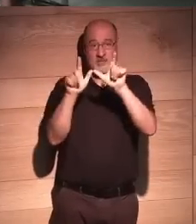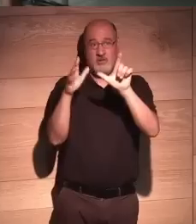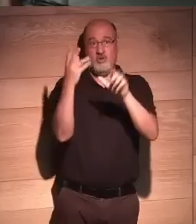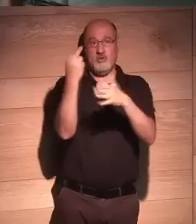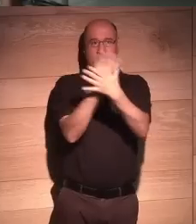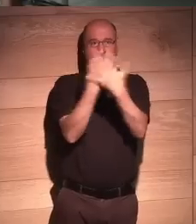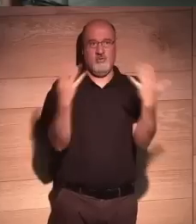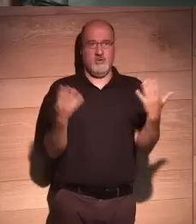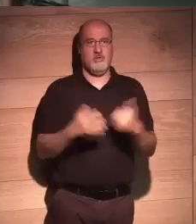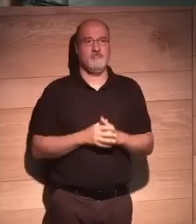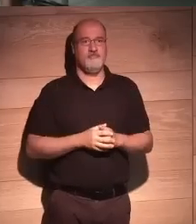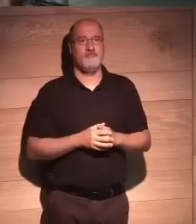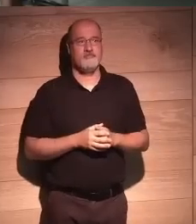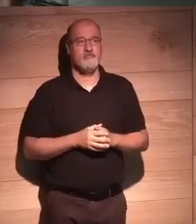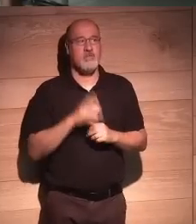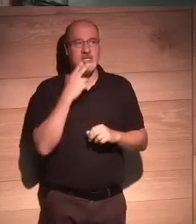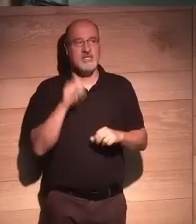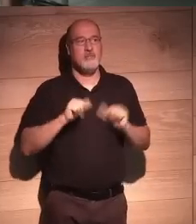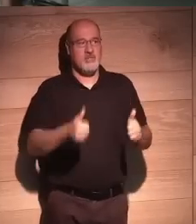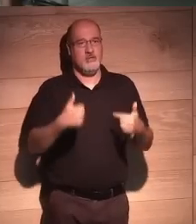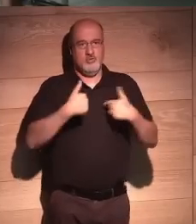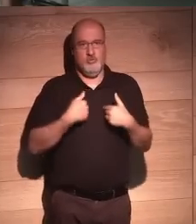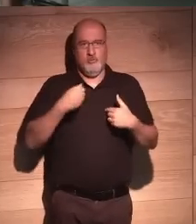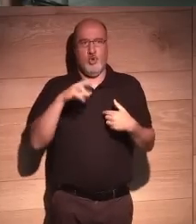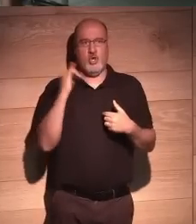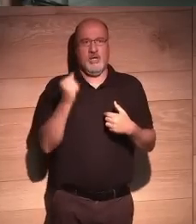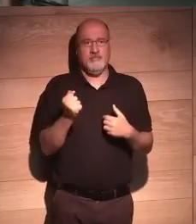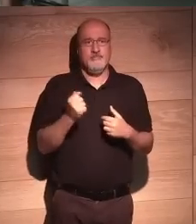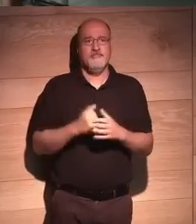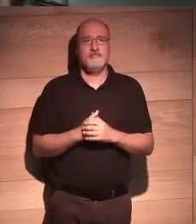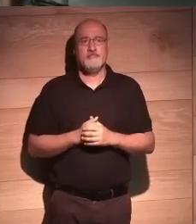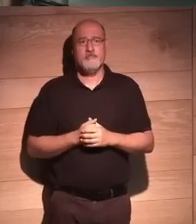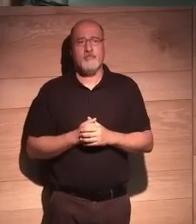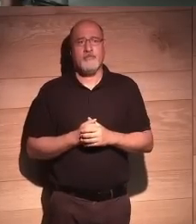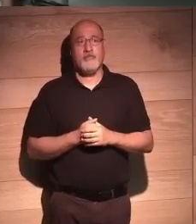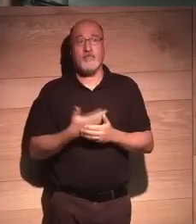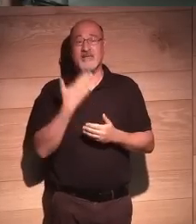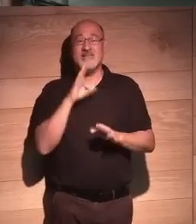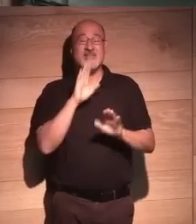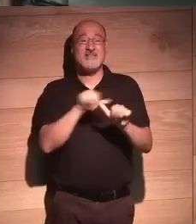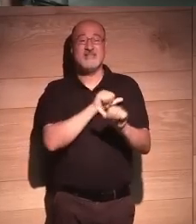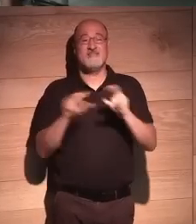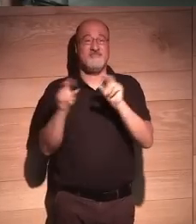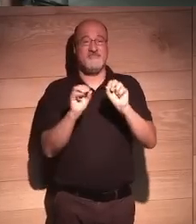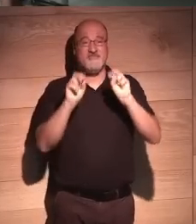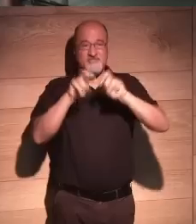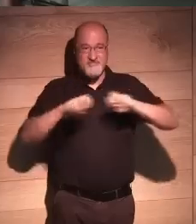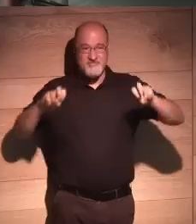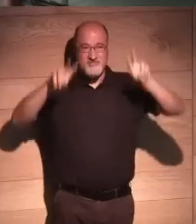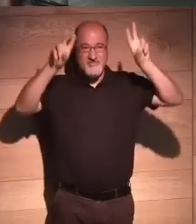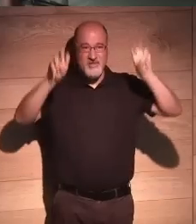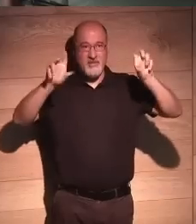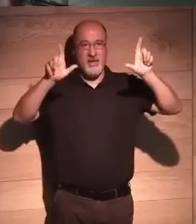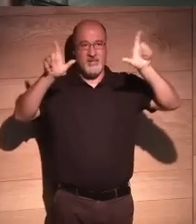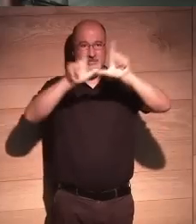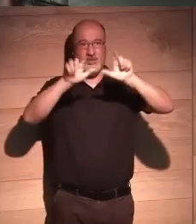la que estamos? ¿Quién empieza? Tú. Bien. Pues yo que hemos hablado, al final hemos hablado poco de la